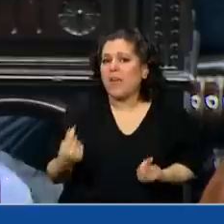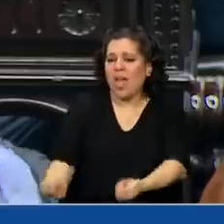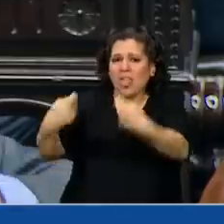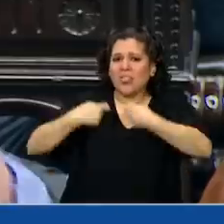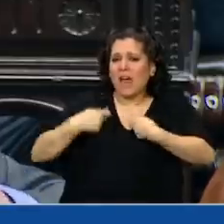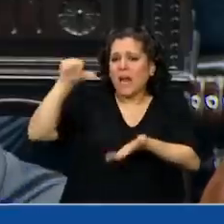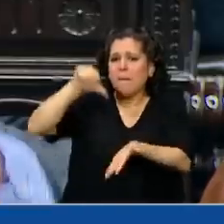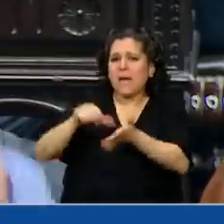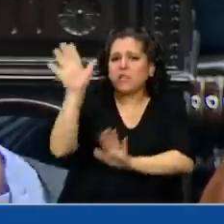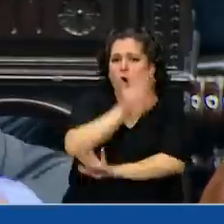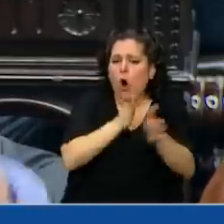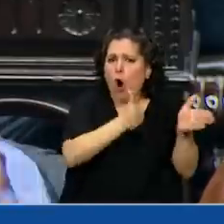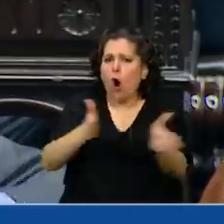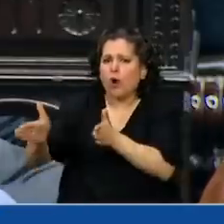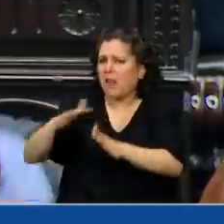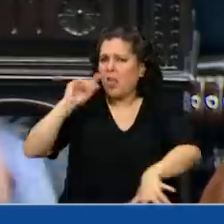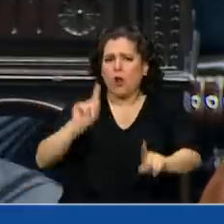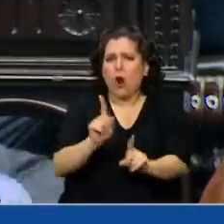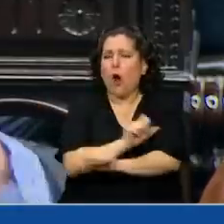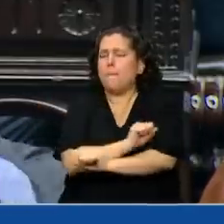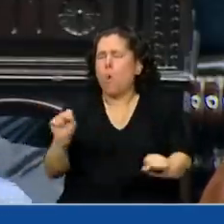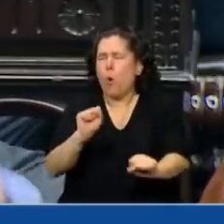país ordenado y no el país